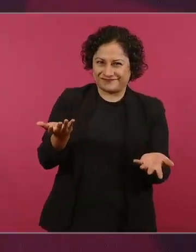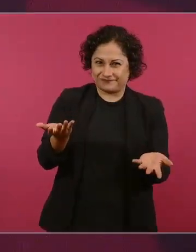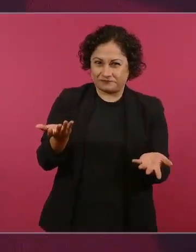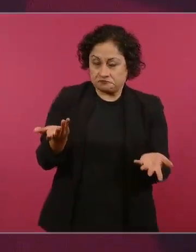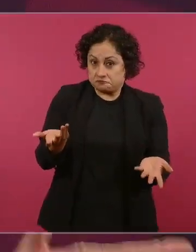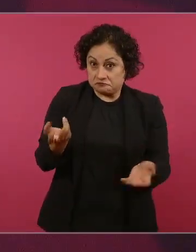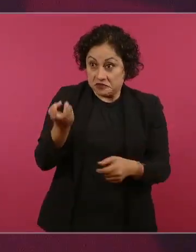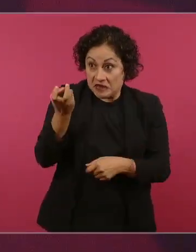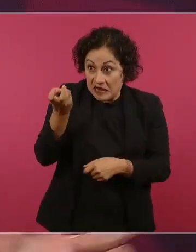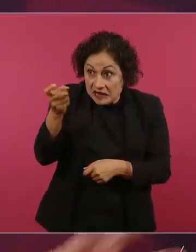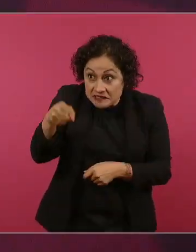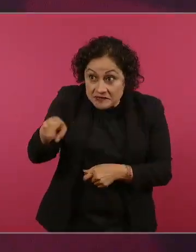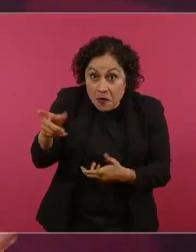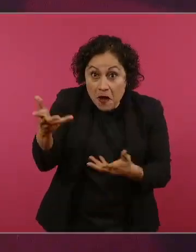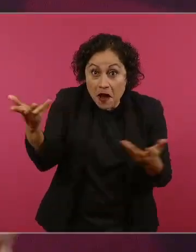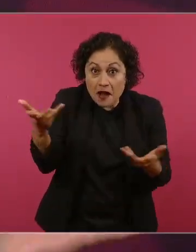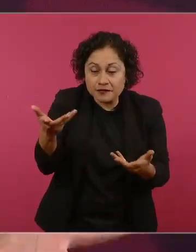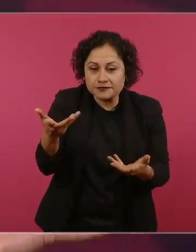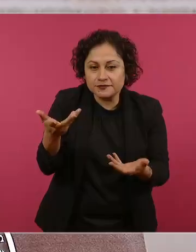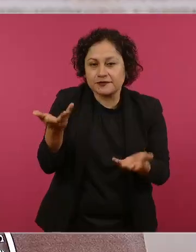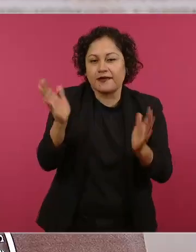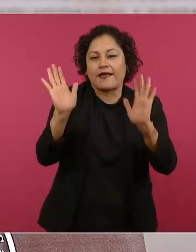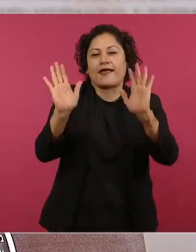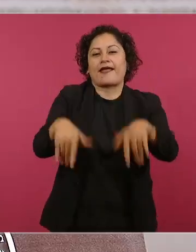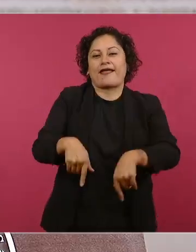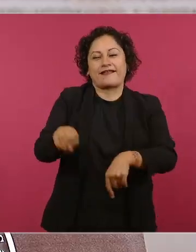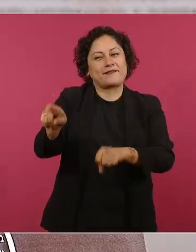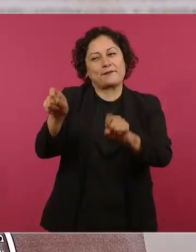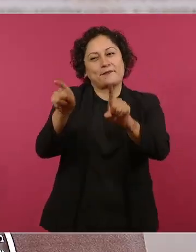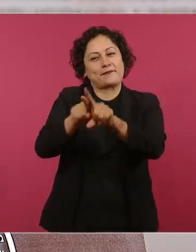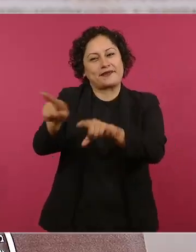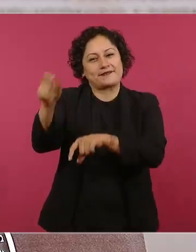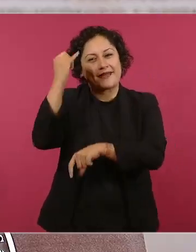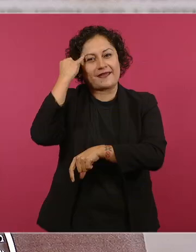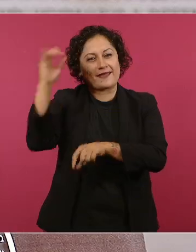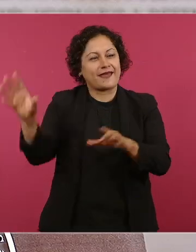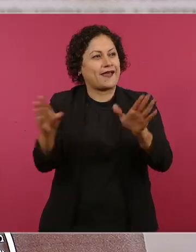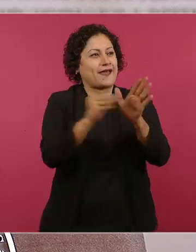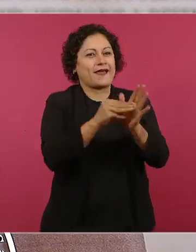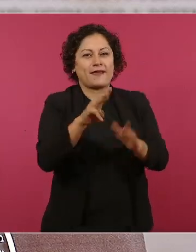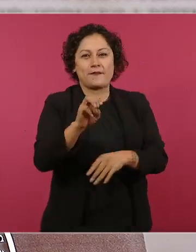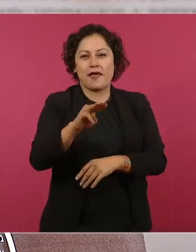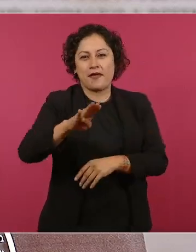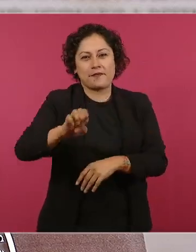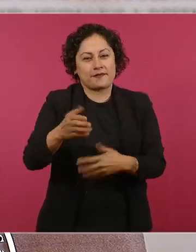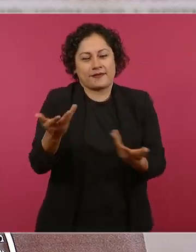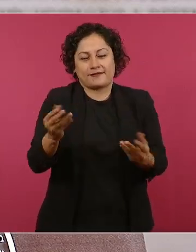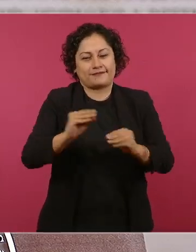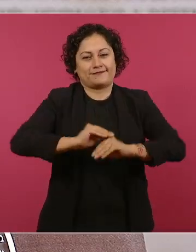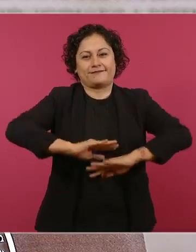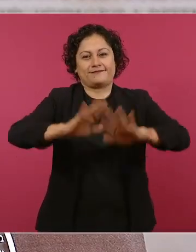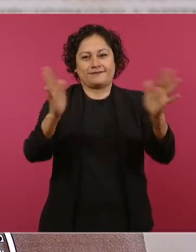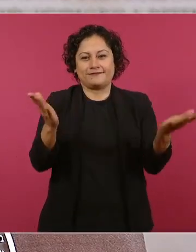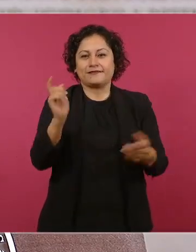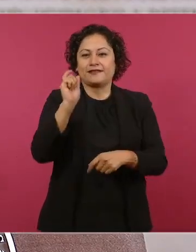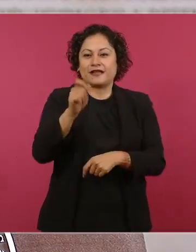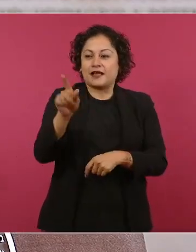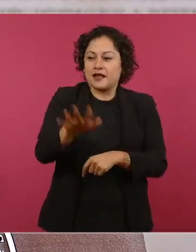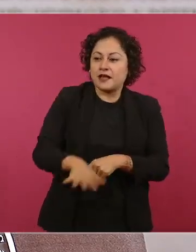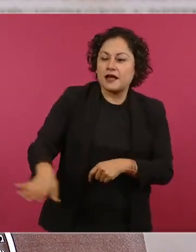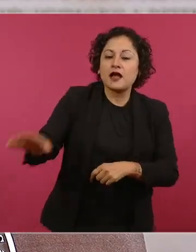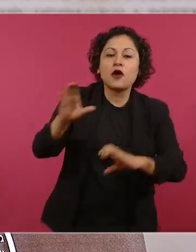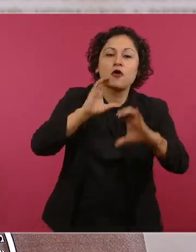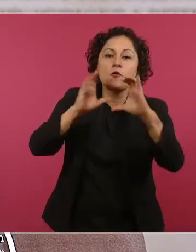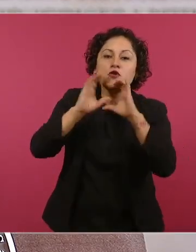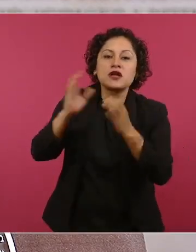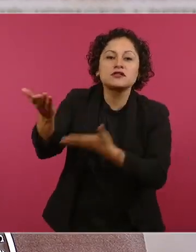sea, nosotros también podríamos hacer un meme de este episodio. Un meme sobre la banalización de los medios. Imaginen ustedes, aquí